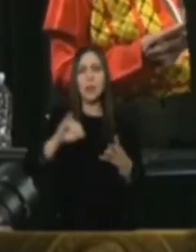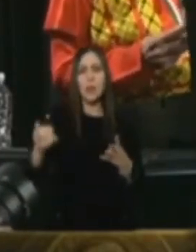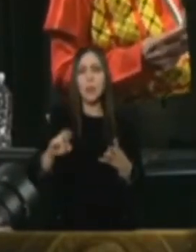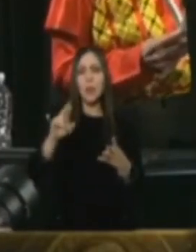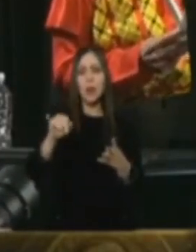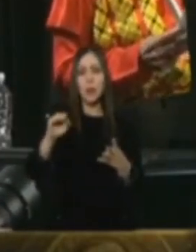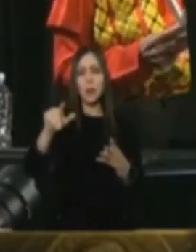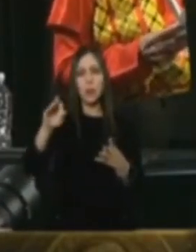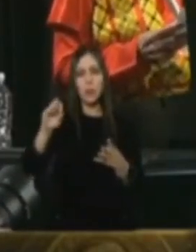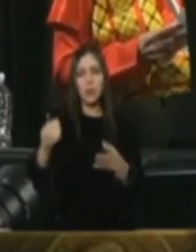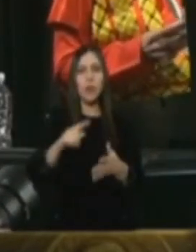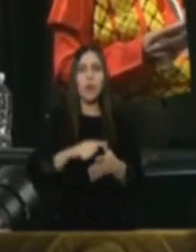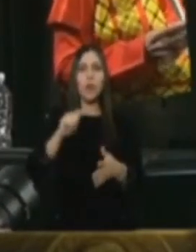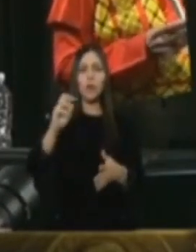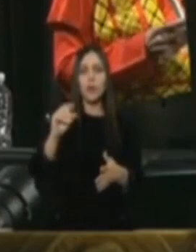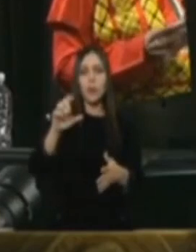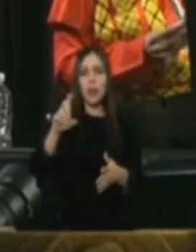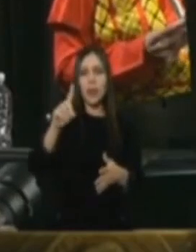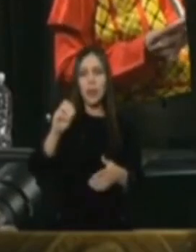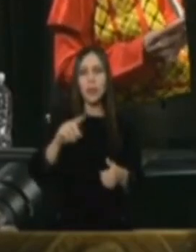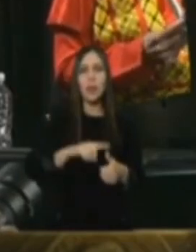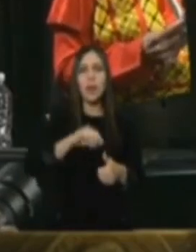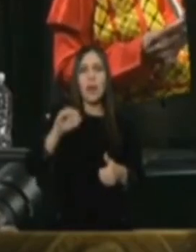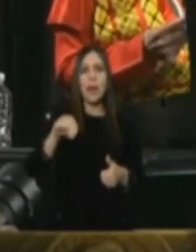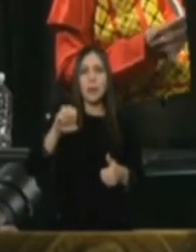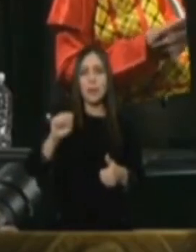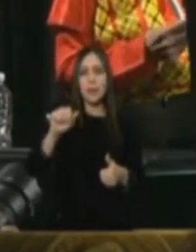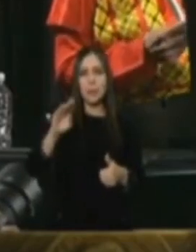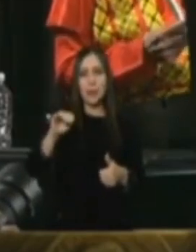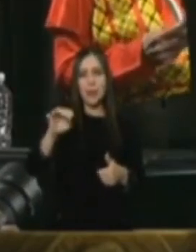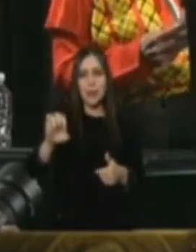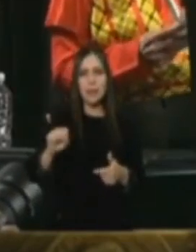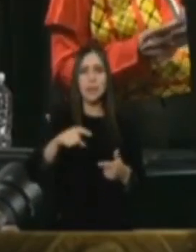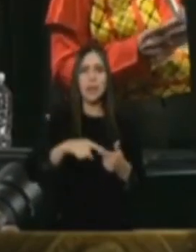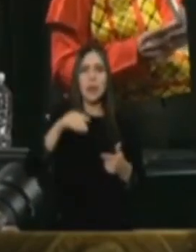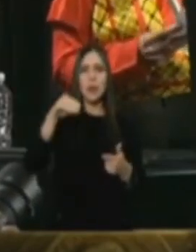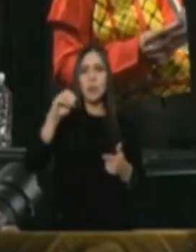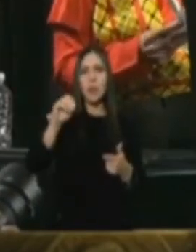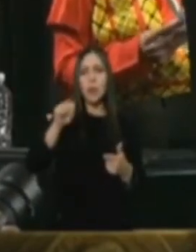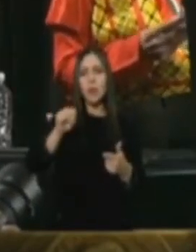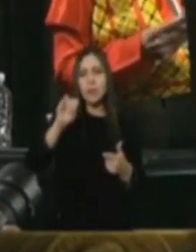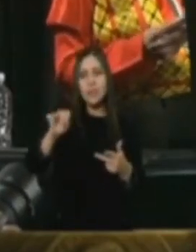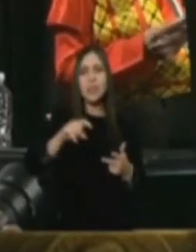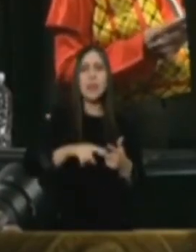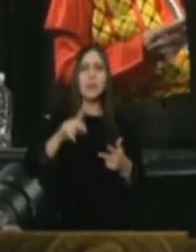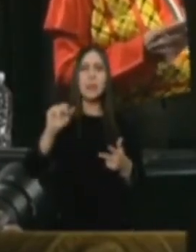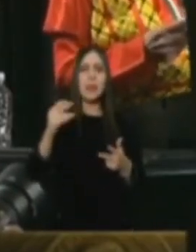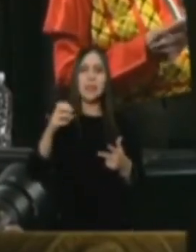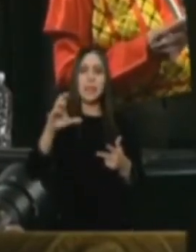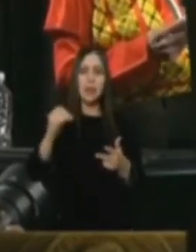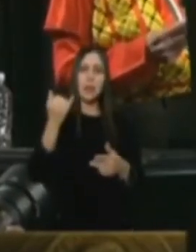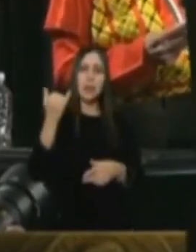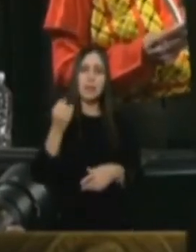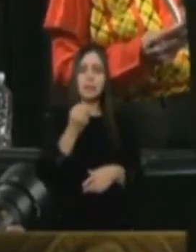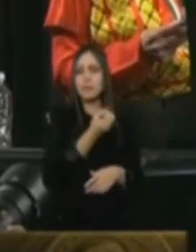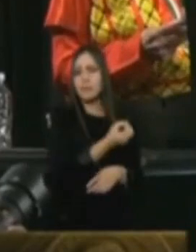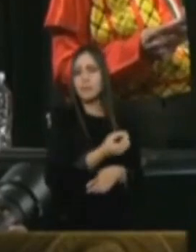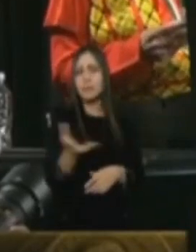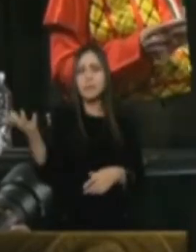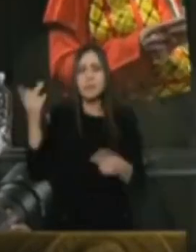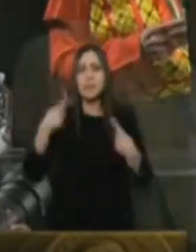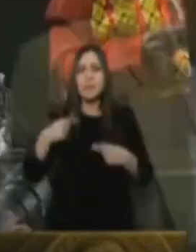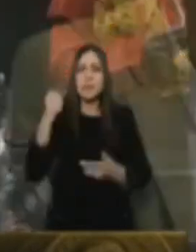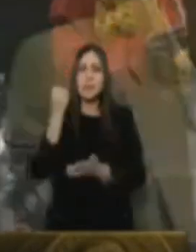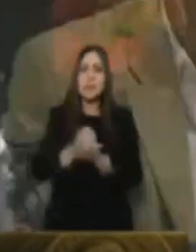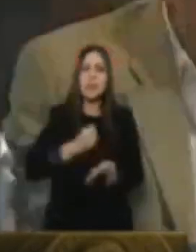Toledo, a Jaime Sabines, a Monsi y a Pacheco, y a nuestros grandes luchadores